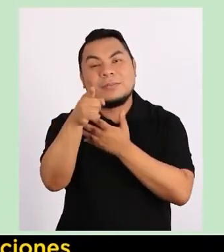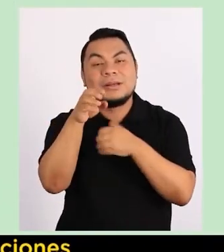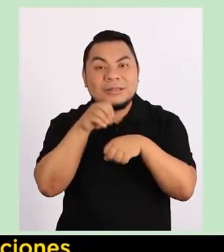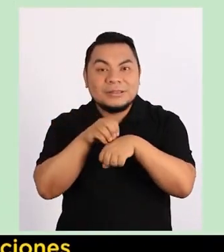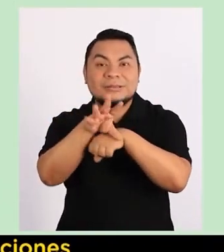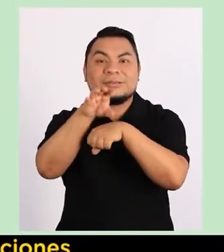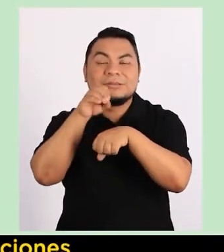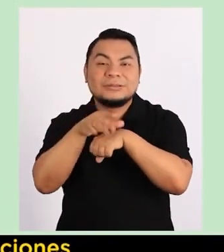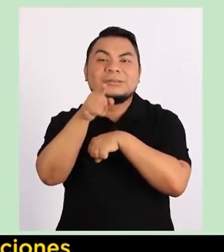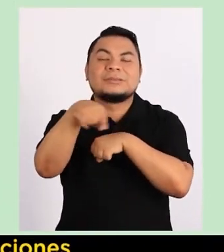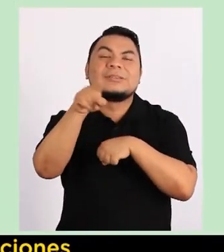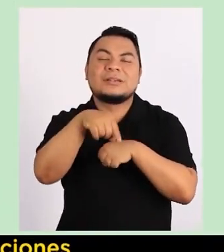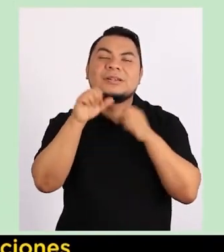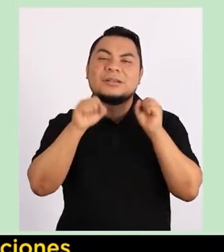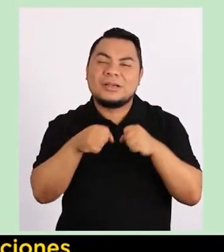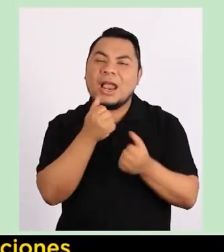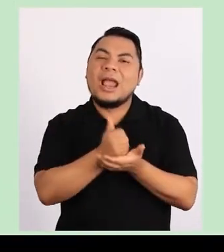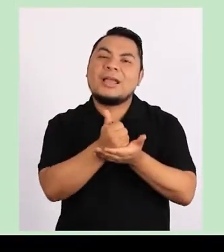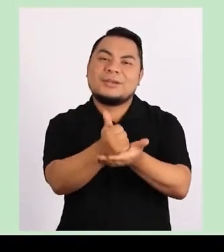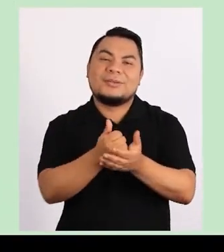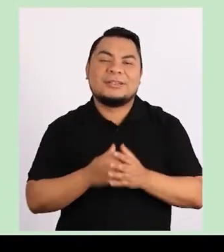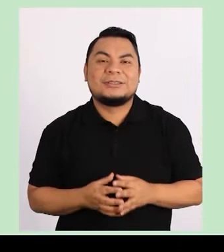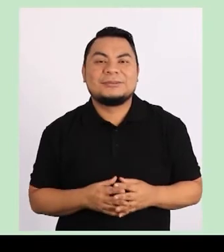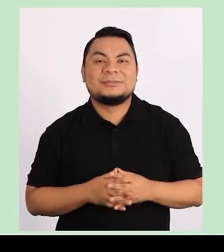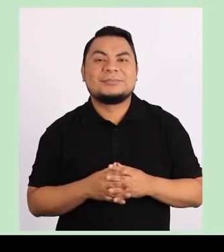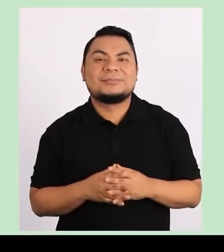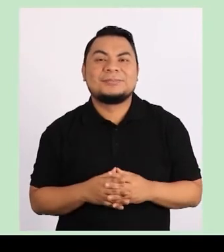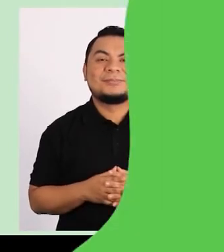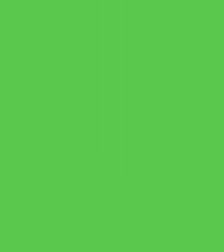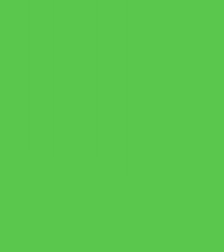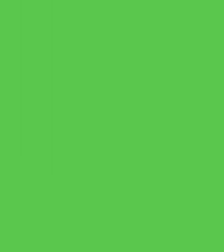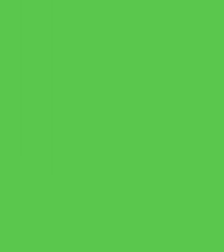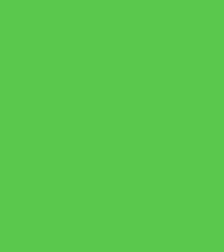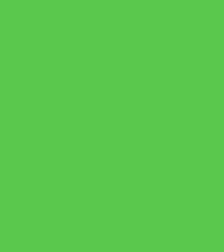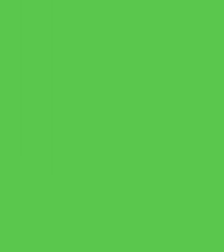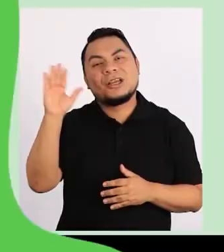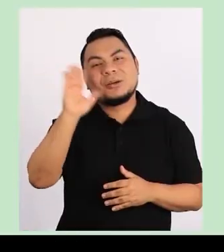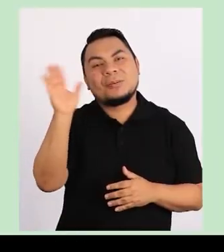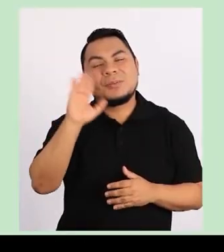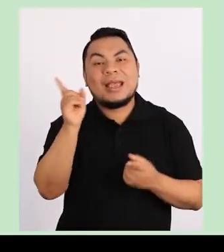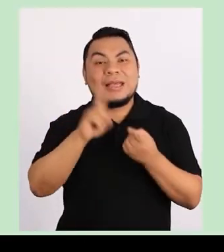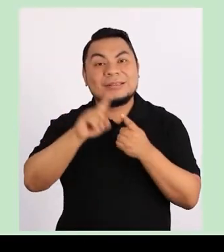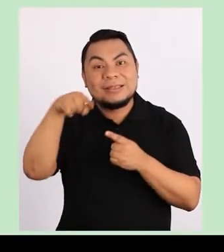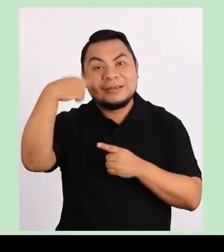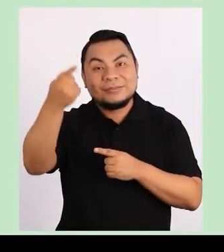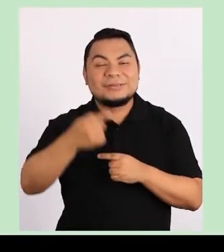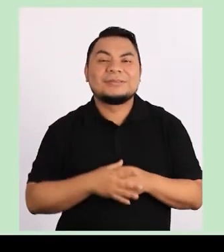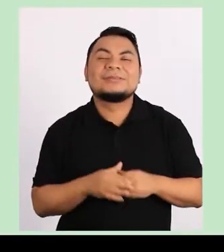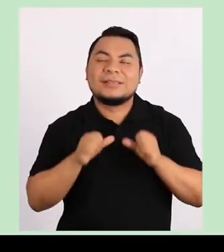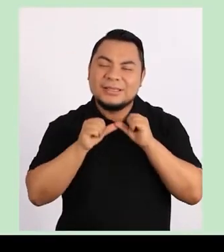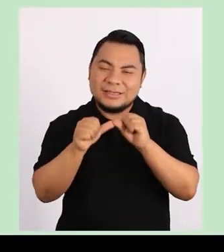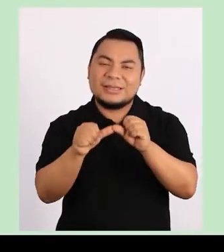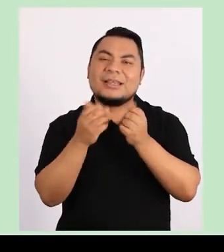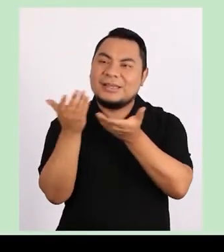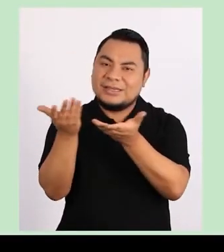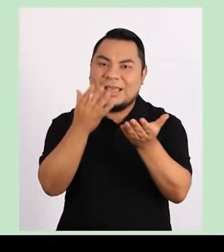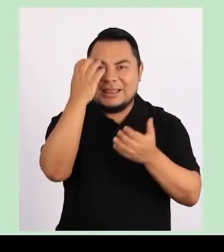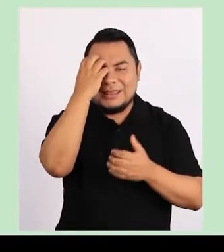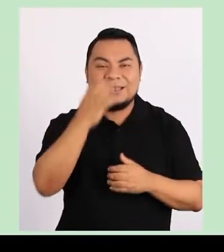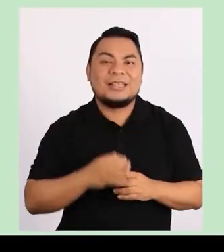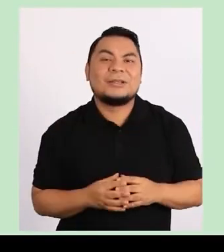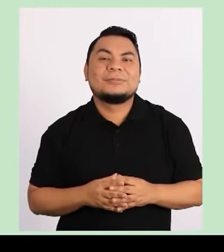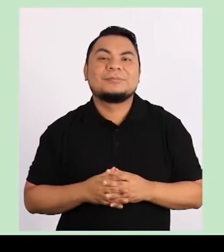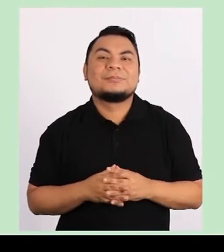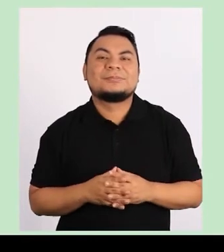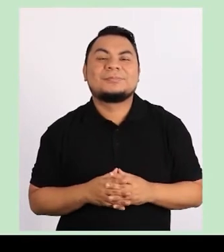Familias, espero que estas recomendaciones les hayan sido de ayuda. Me despido. Hasta la próxima.